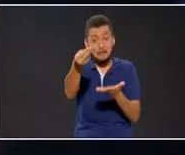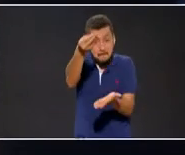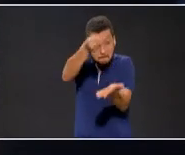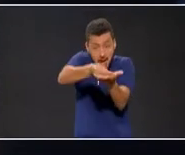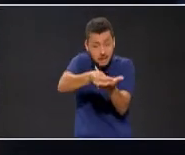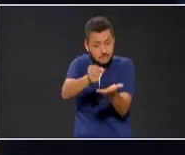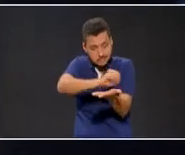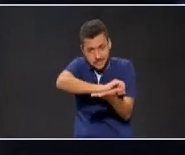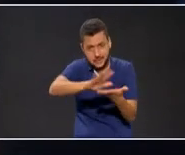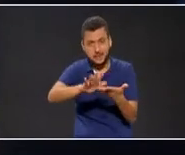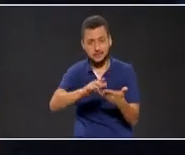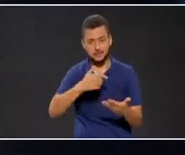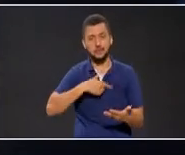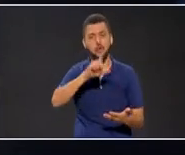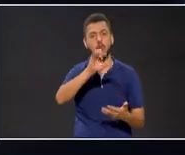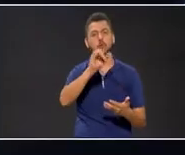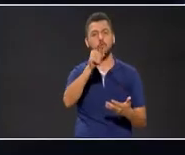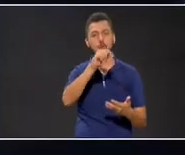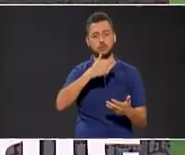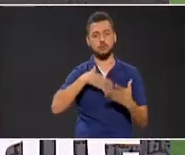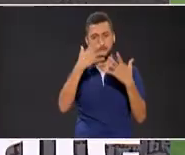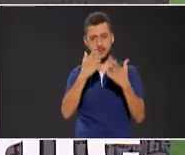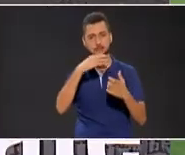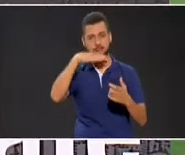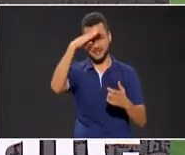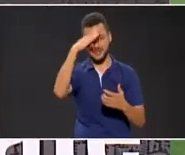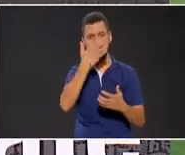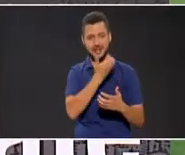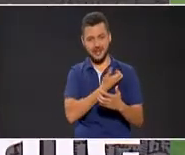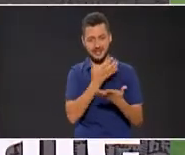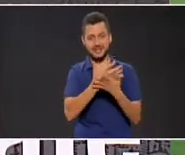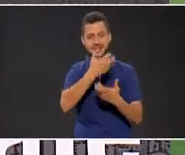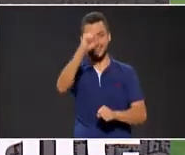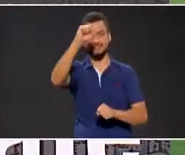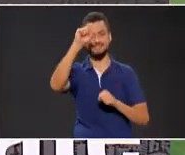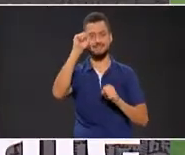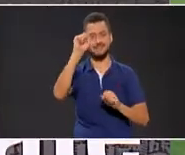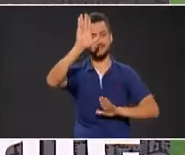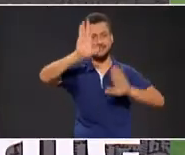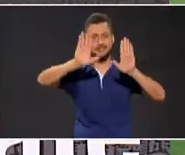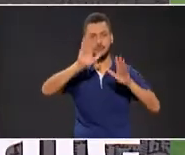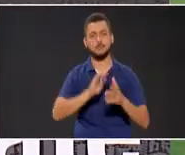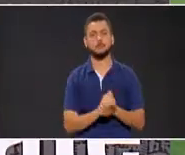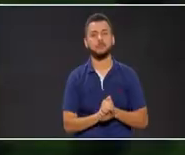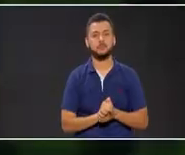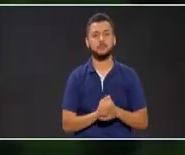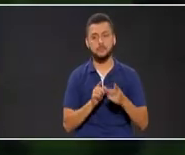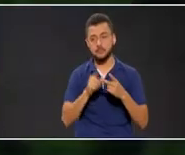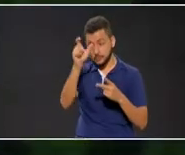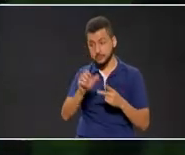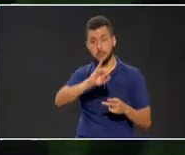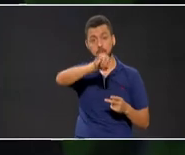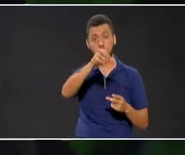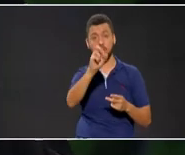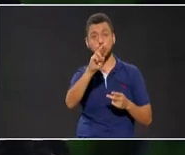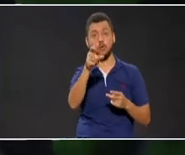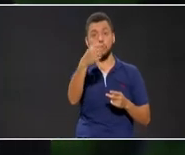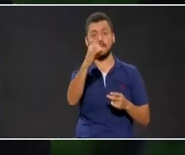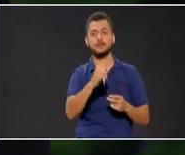llamo logrando muñoz y quiero ser totalmente un minuto para finalizar para jorge gutiérrez medellinenses